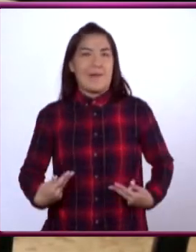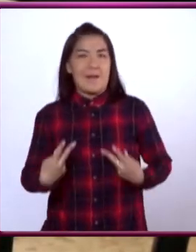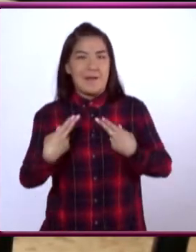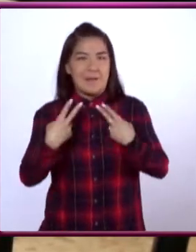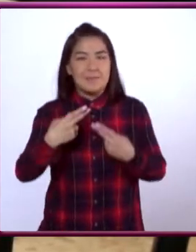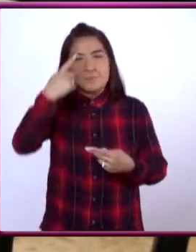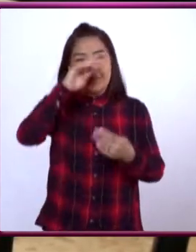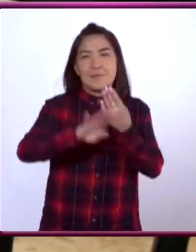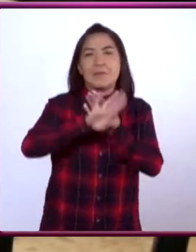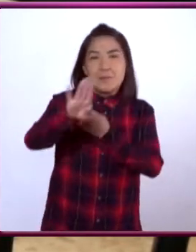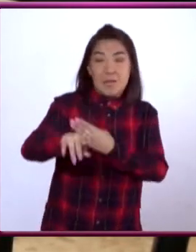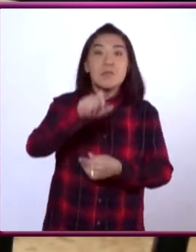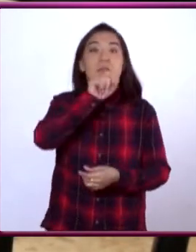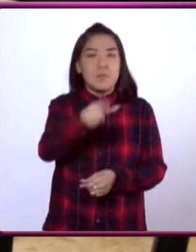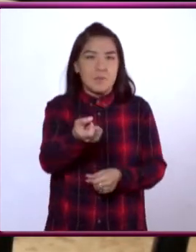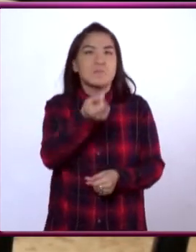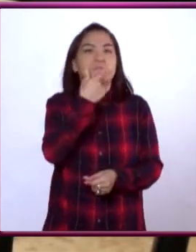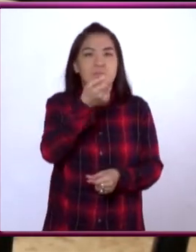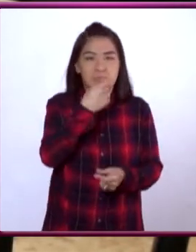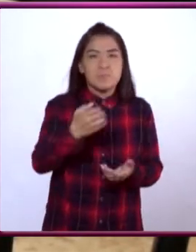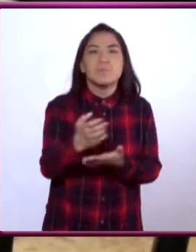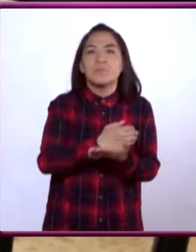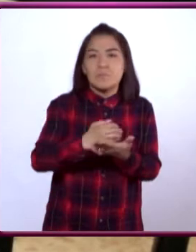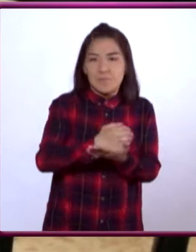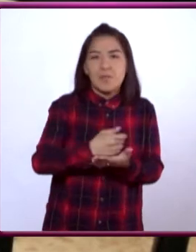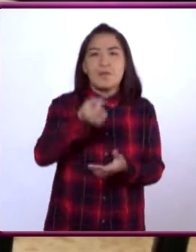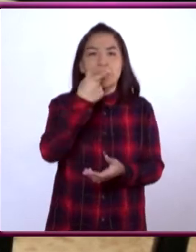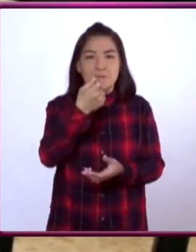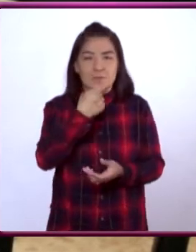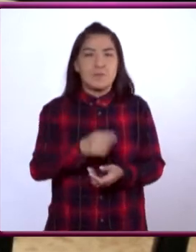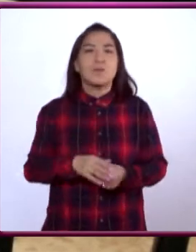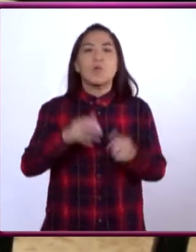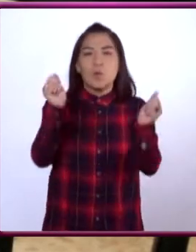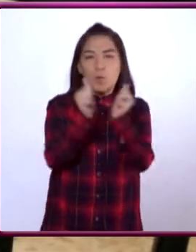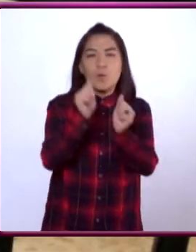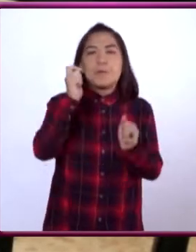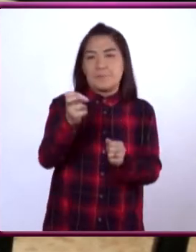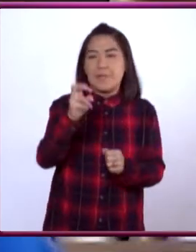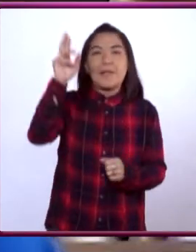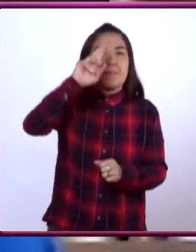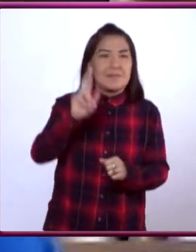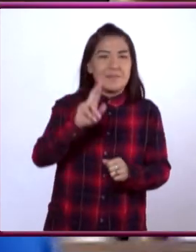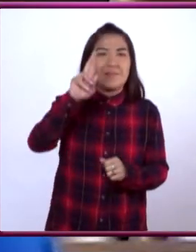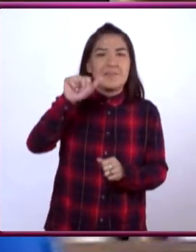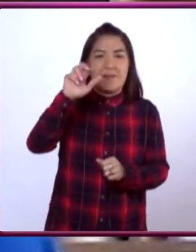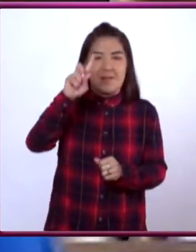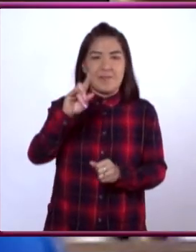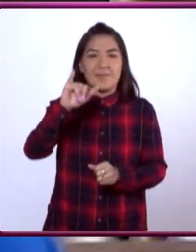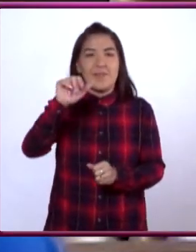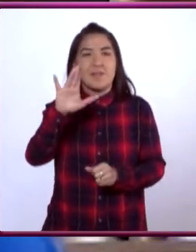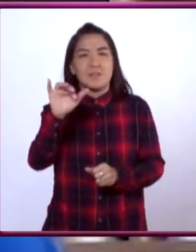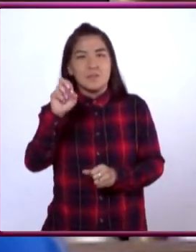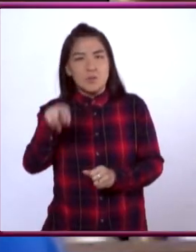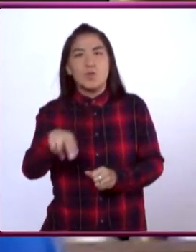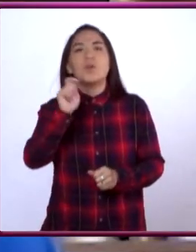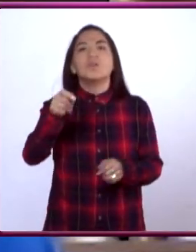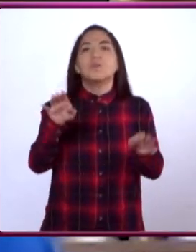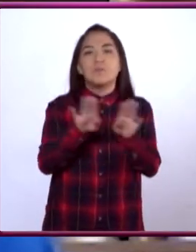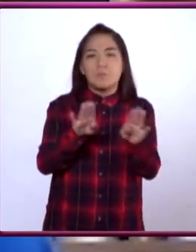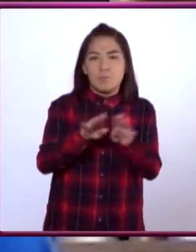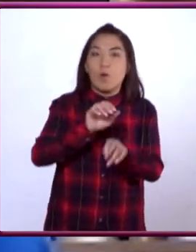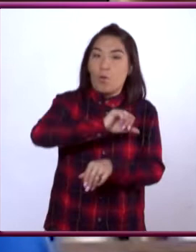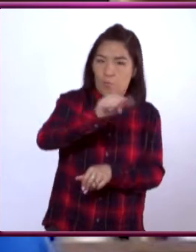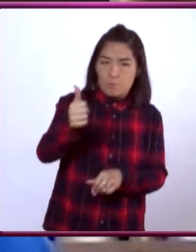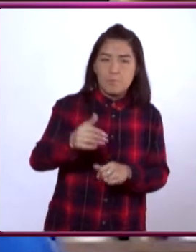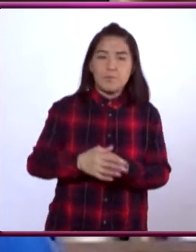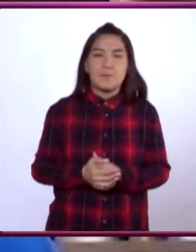Tenemos también radiofármacos que se producen en aceleradores de partículas o reactores. que sirven también para atacar enfermedades